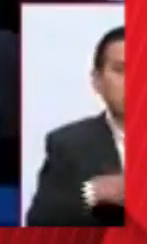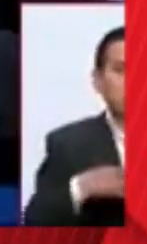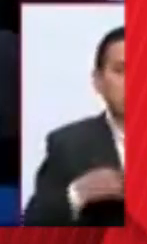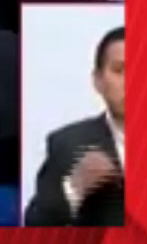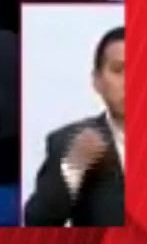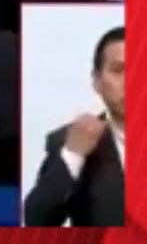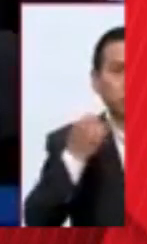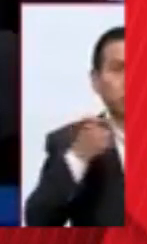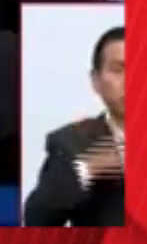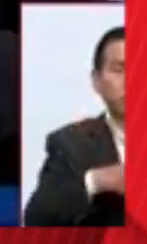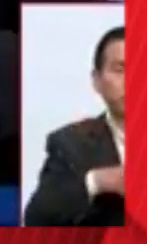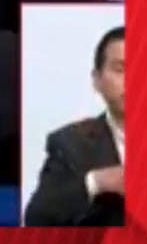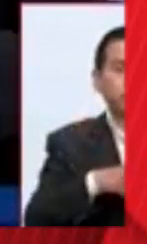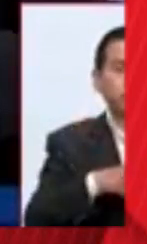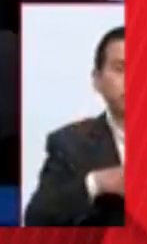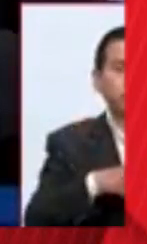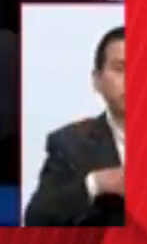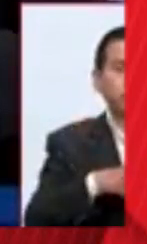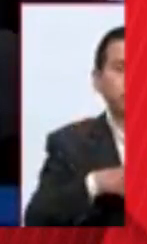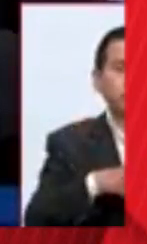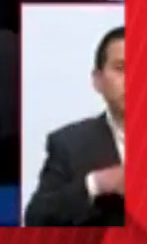informé a la